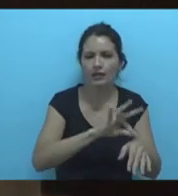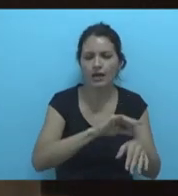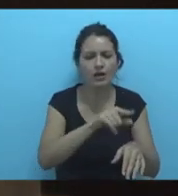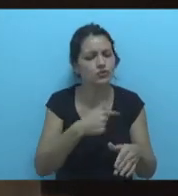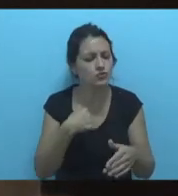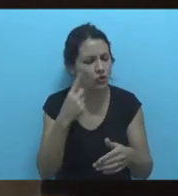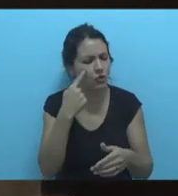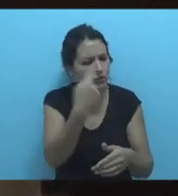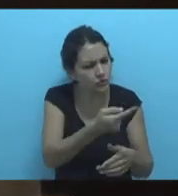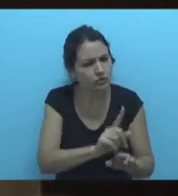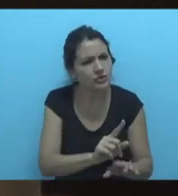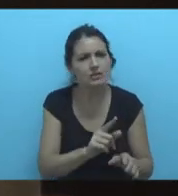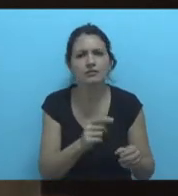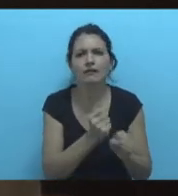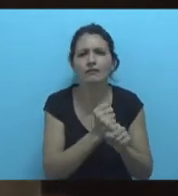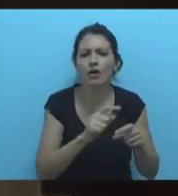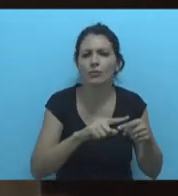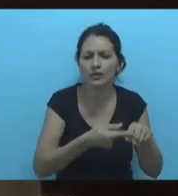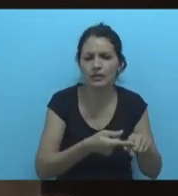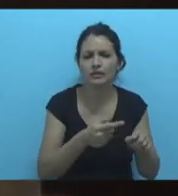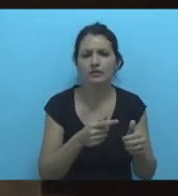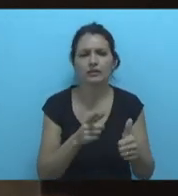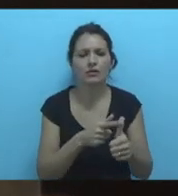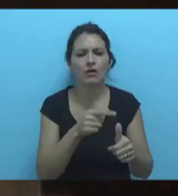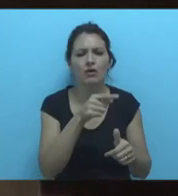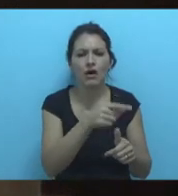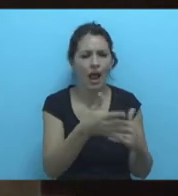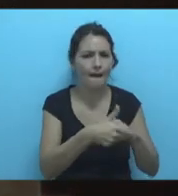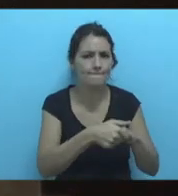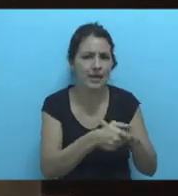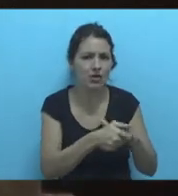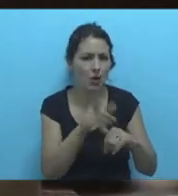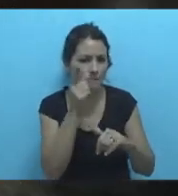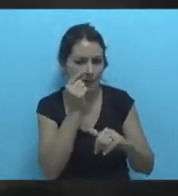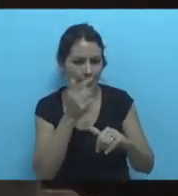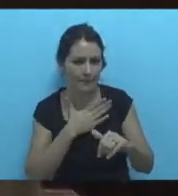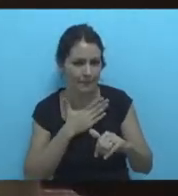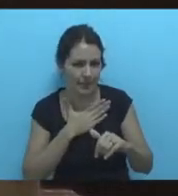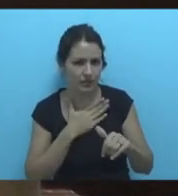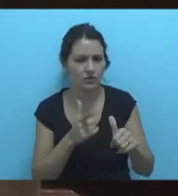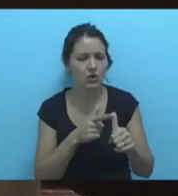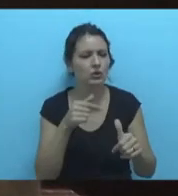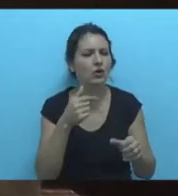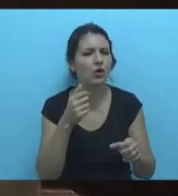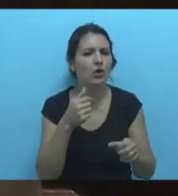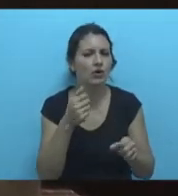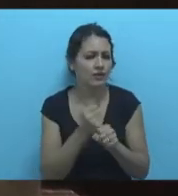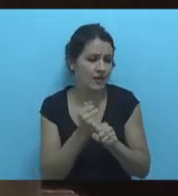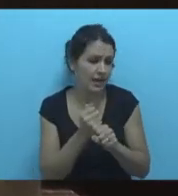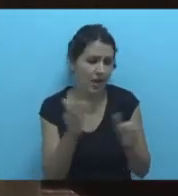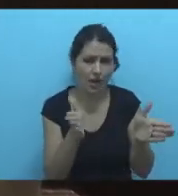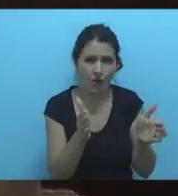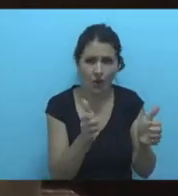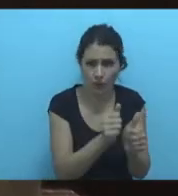una relación personal a través de tres generaciones. Roberto era amigo de mi papá, yo fui colega de él y amiga de